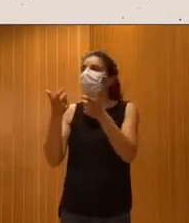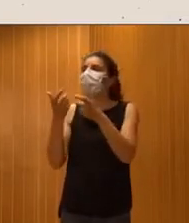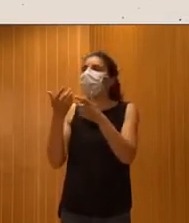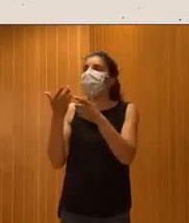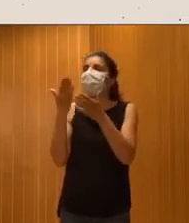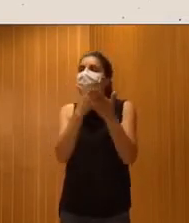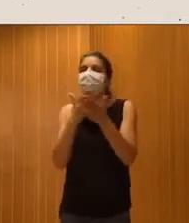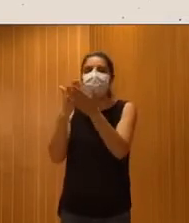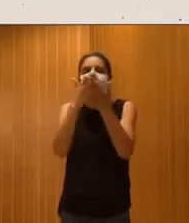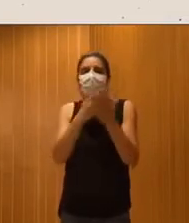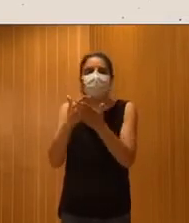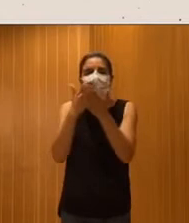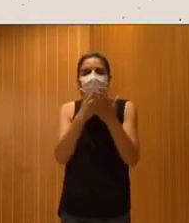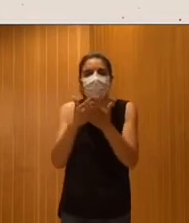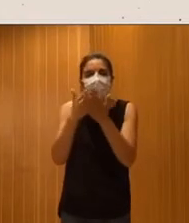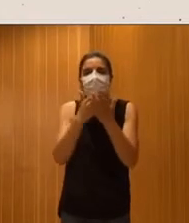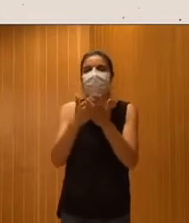sondeo